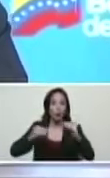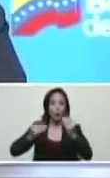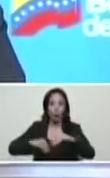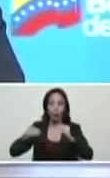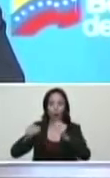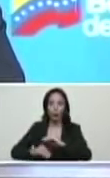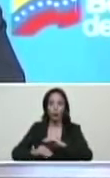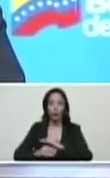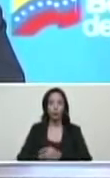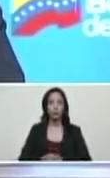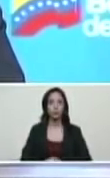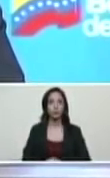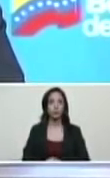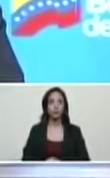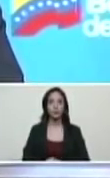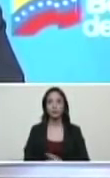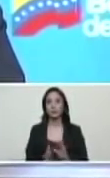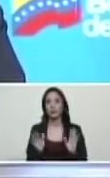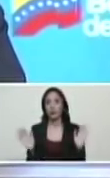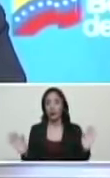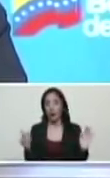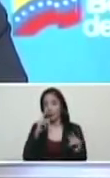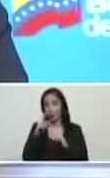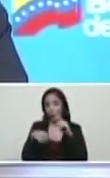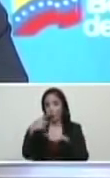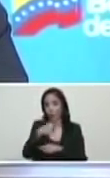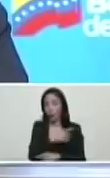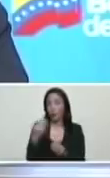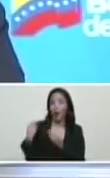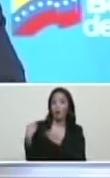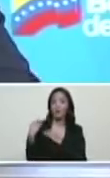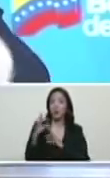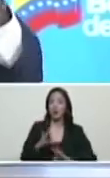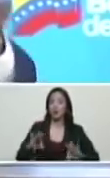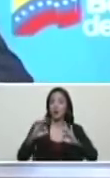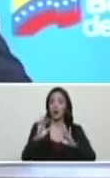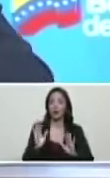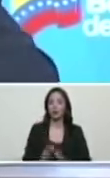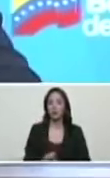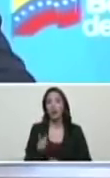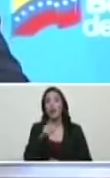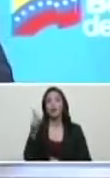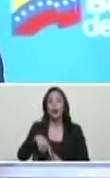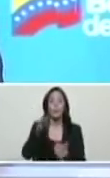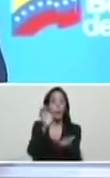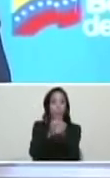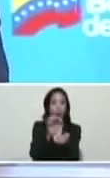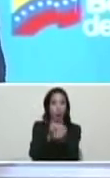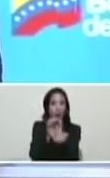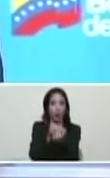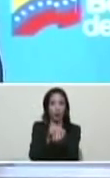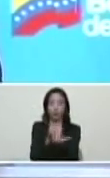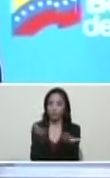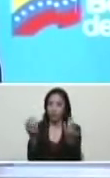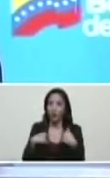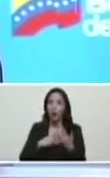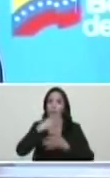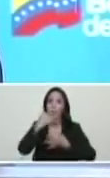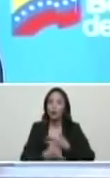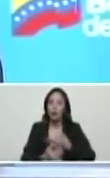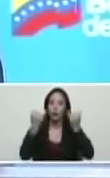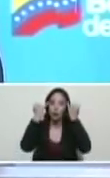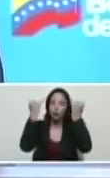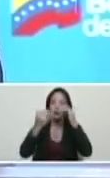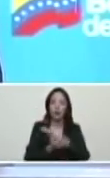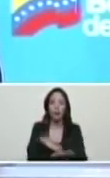Después no digan que yo no les dije. Y la isla de Margarita, además, los proyectos de la isla de Margarita.